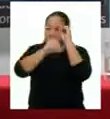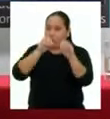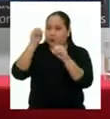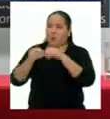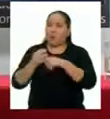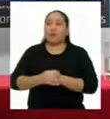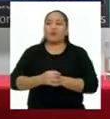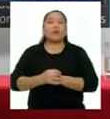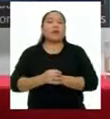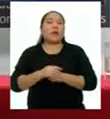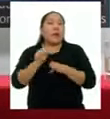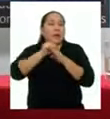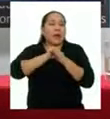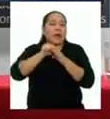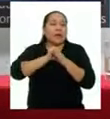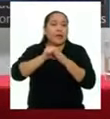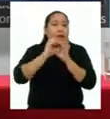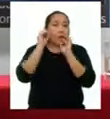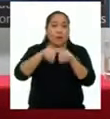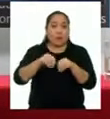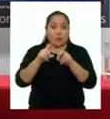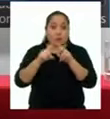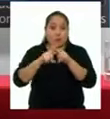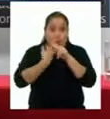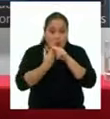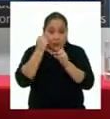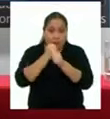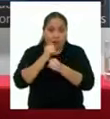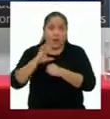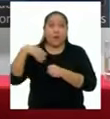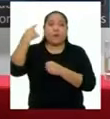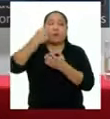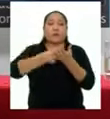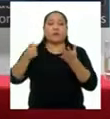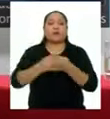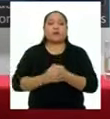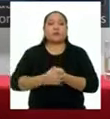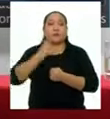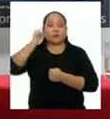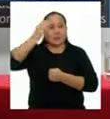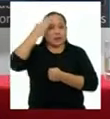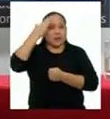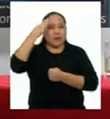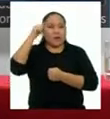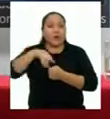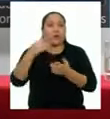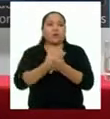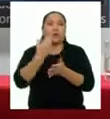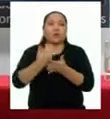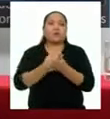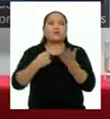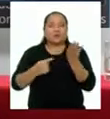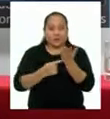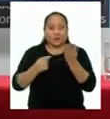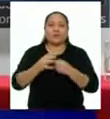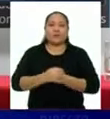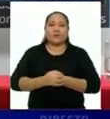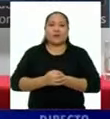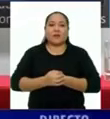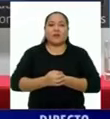manera de piloto desde la próxima semana. Conscientes que las nuevas tecnologías están impulsando una creciente demanda de